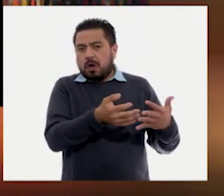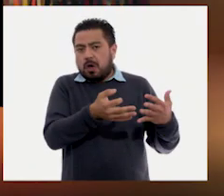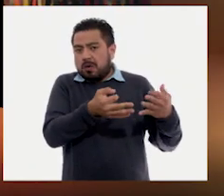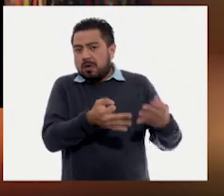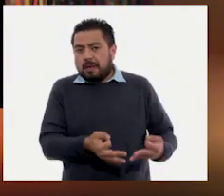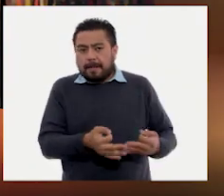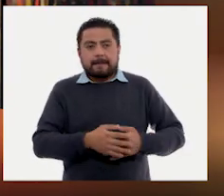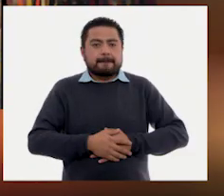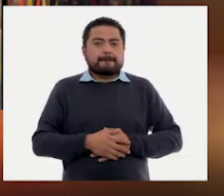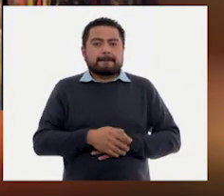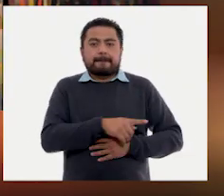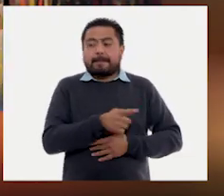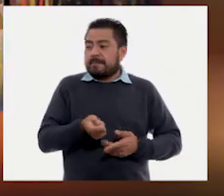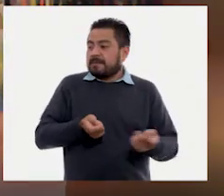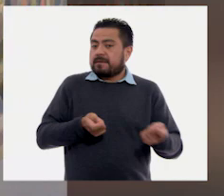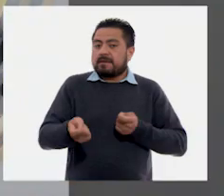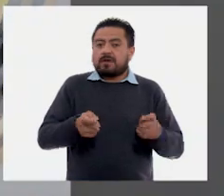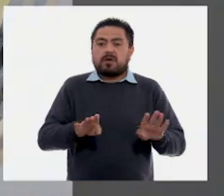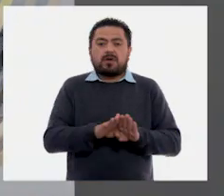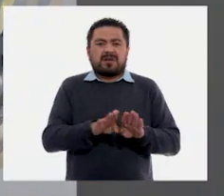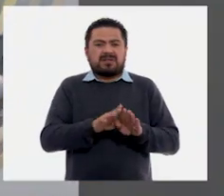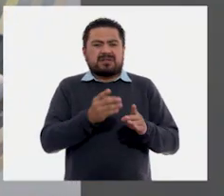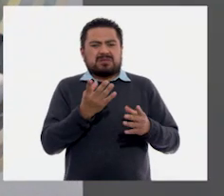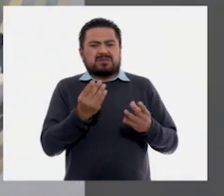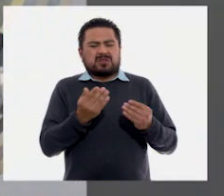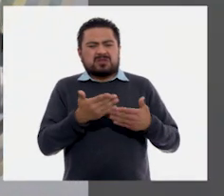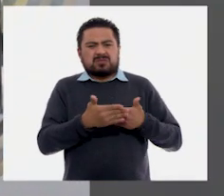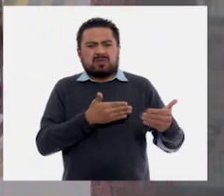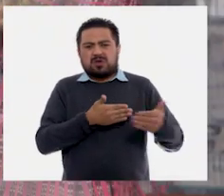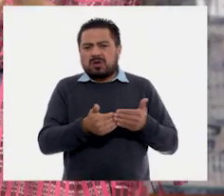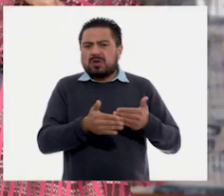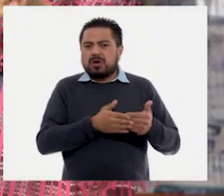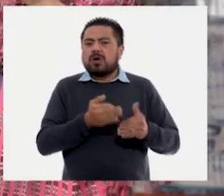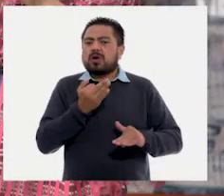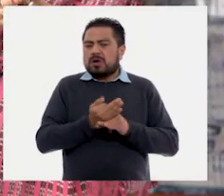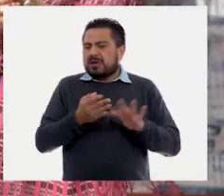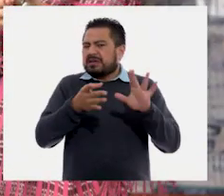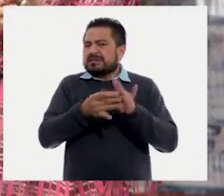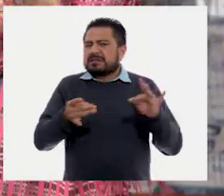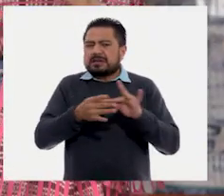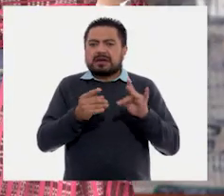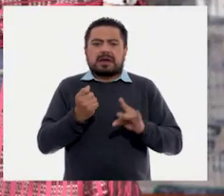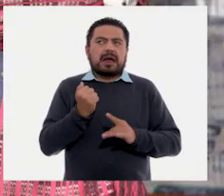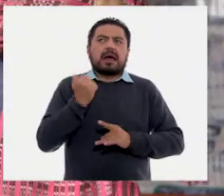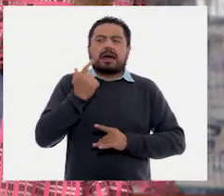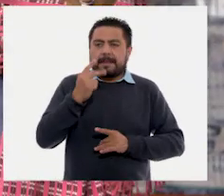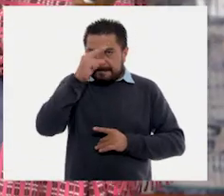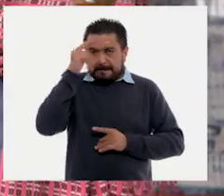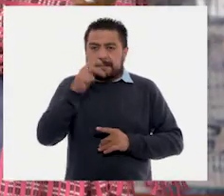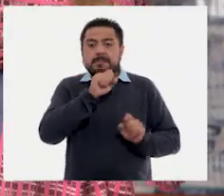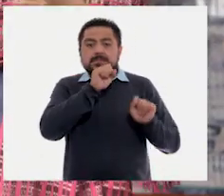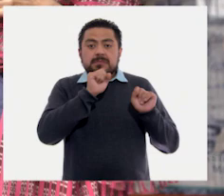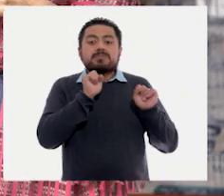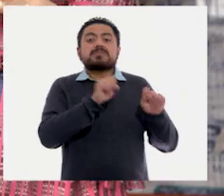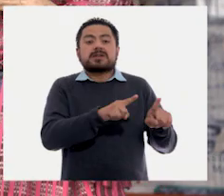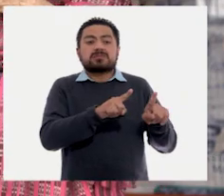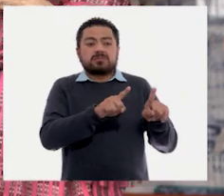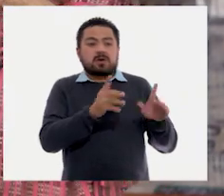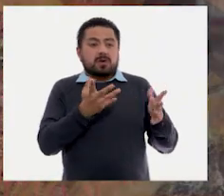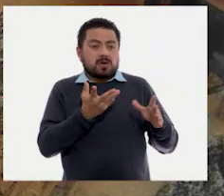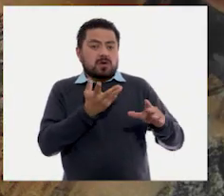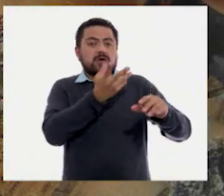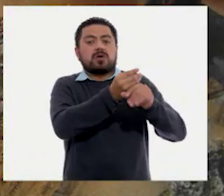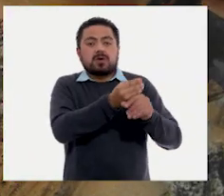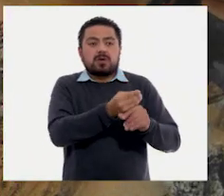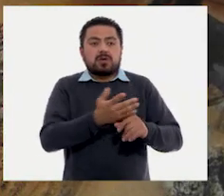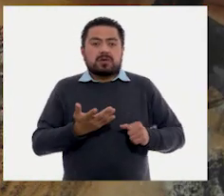original, manejando, como él mismo dice, muchas vanguardias. Con él vamos a platicar del muralismo mexicano y de su propia obra, que